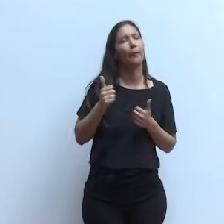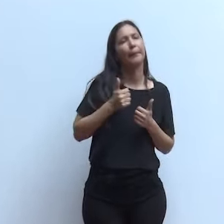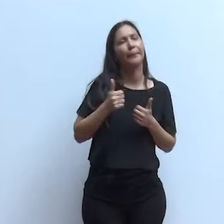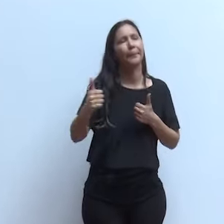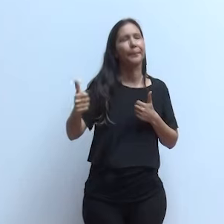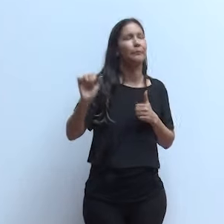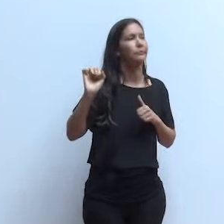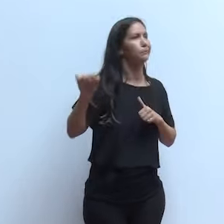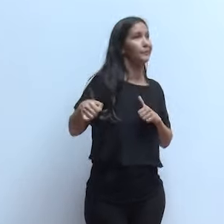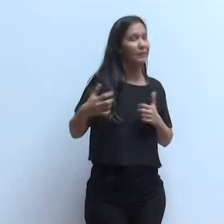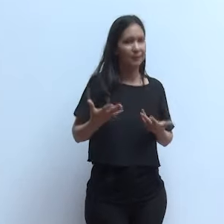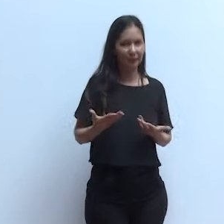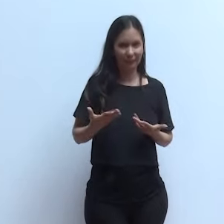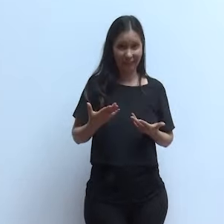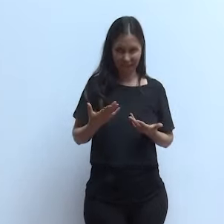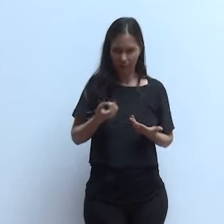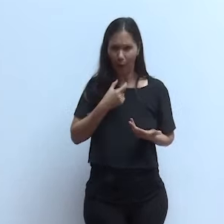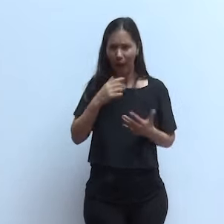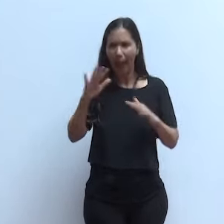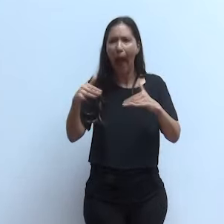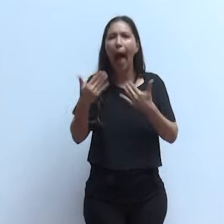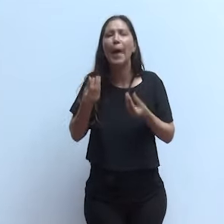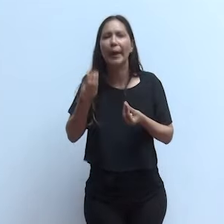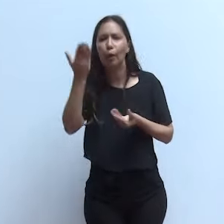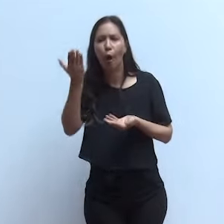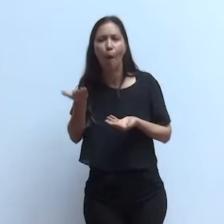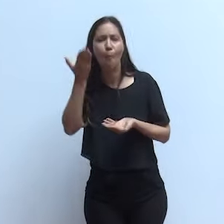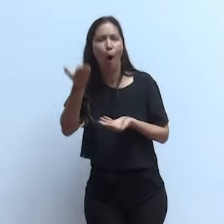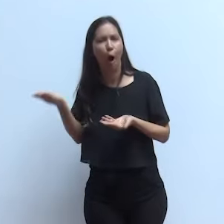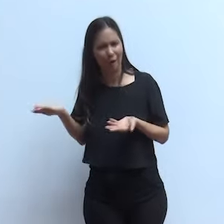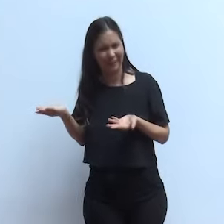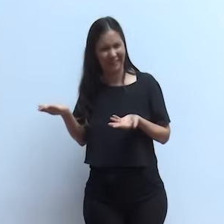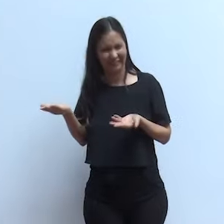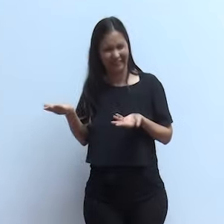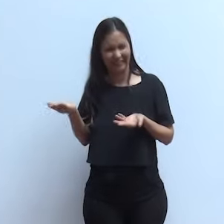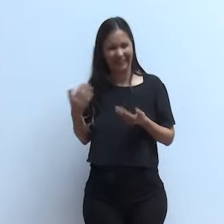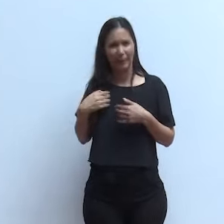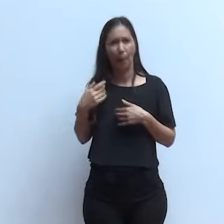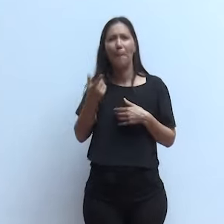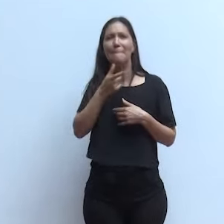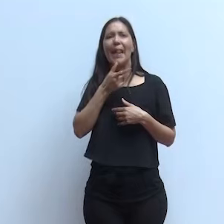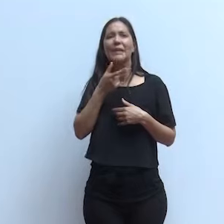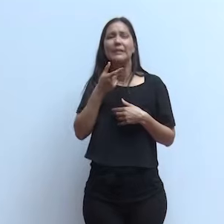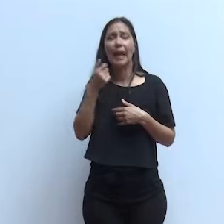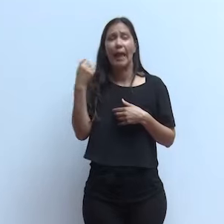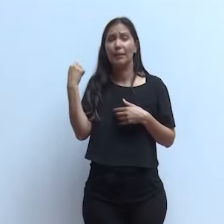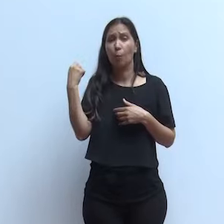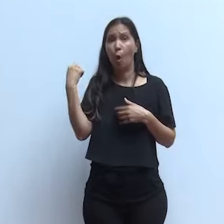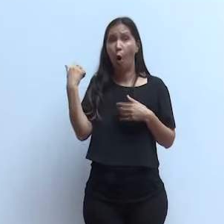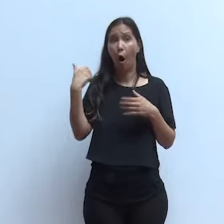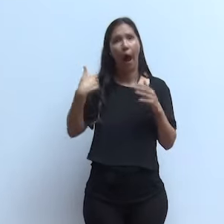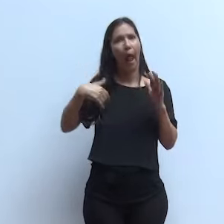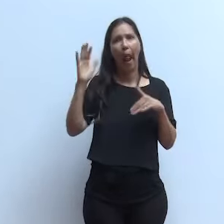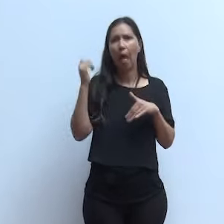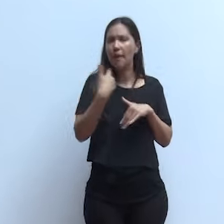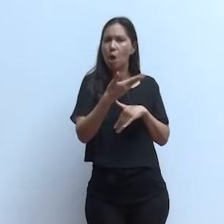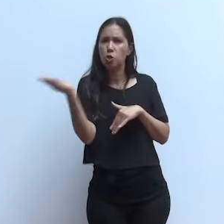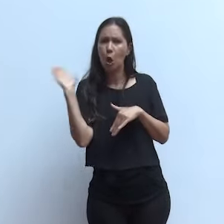para qué decd facho si vos queres mirar de cerca no es una manera de seguir ignorando a esa mayoría silenciosa decir son todos